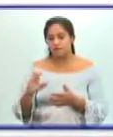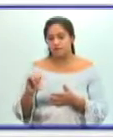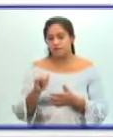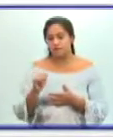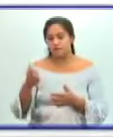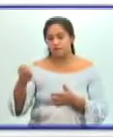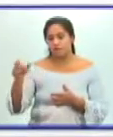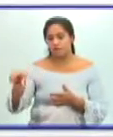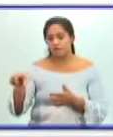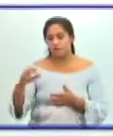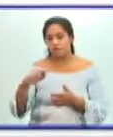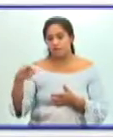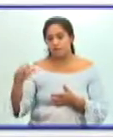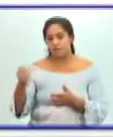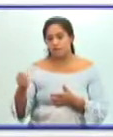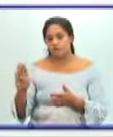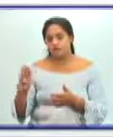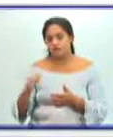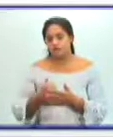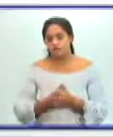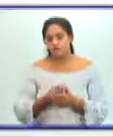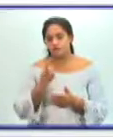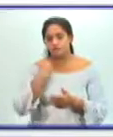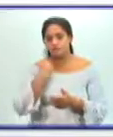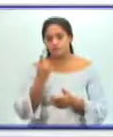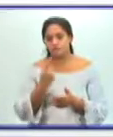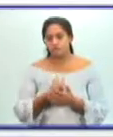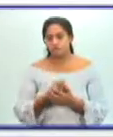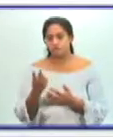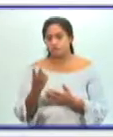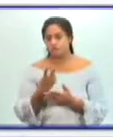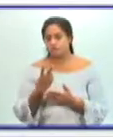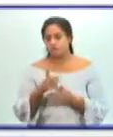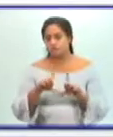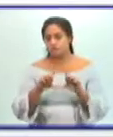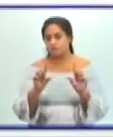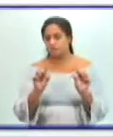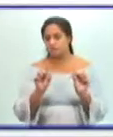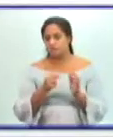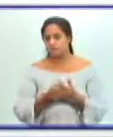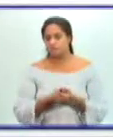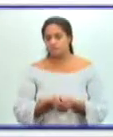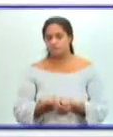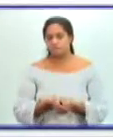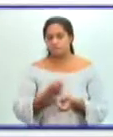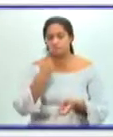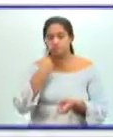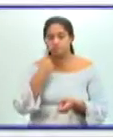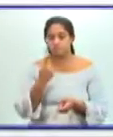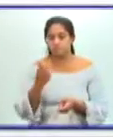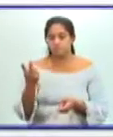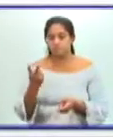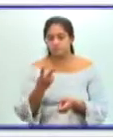AG es a AB. Si observas estas dos proporciones,